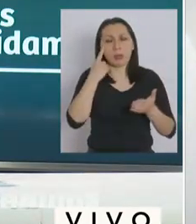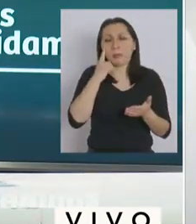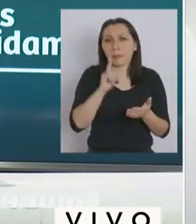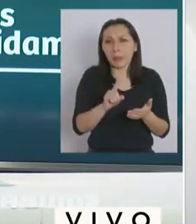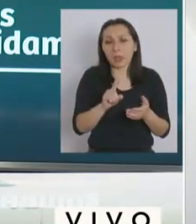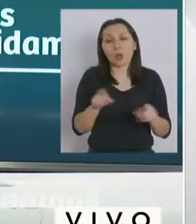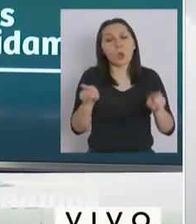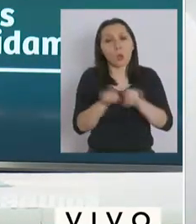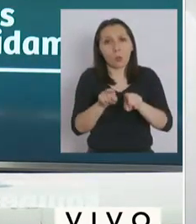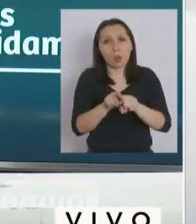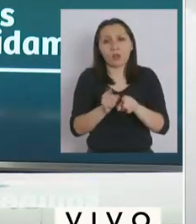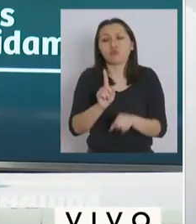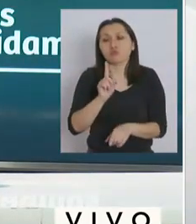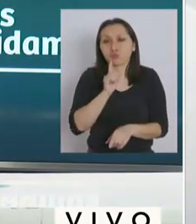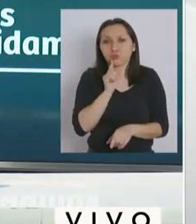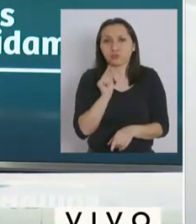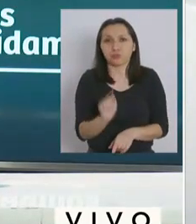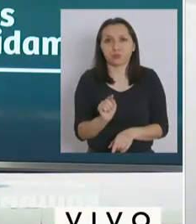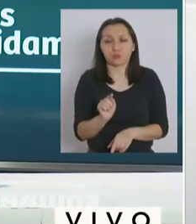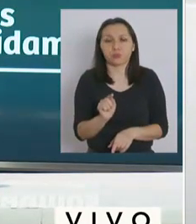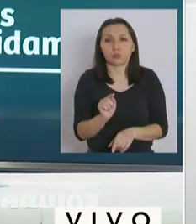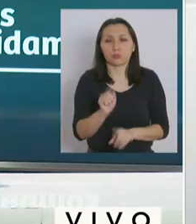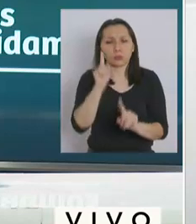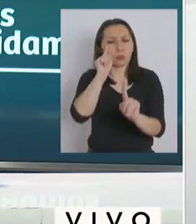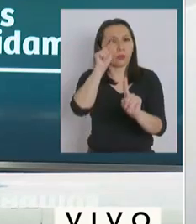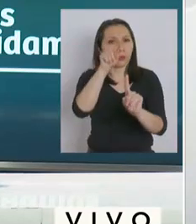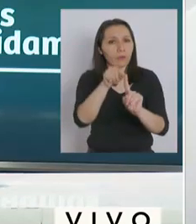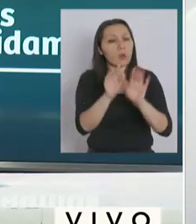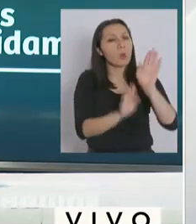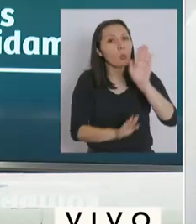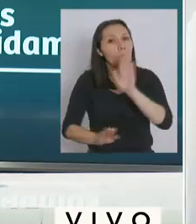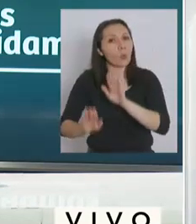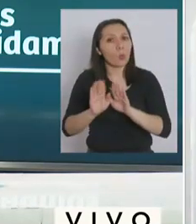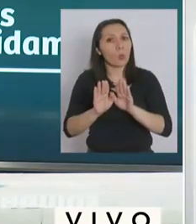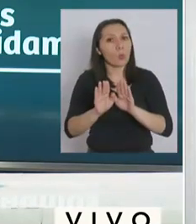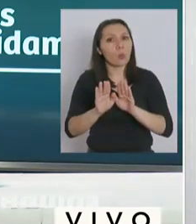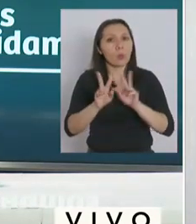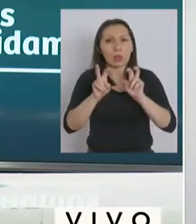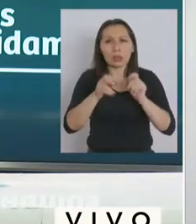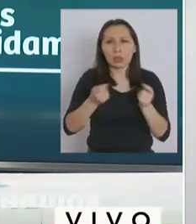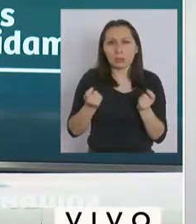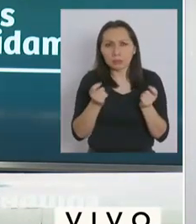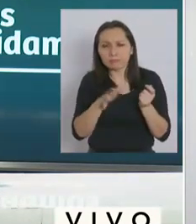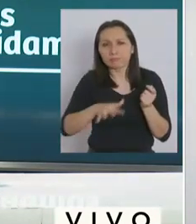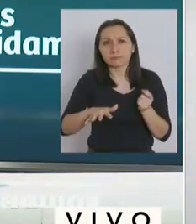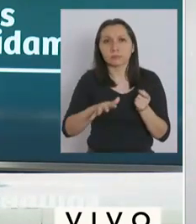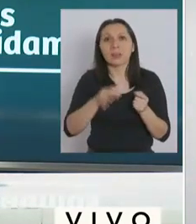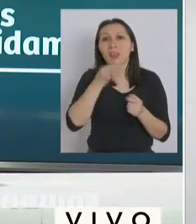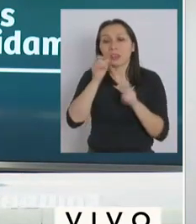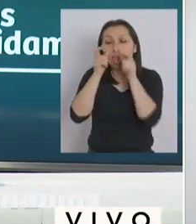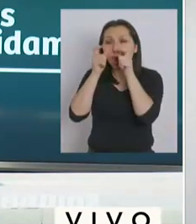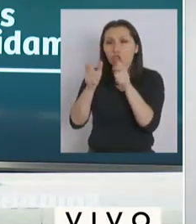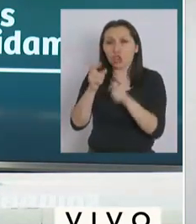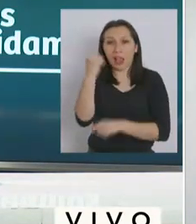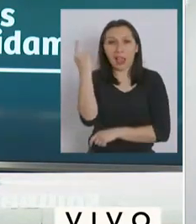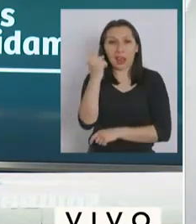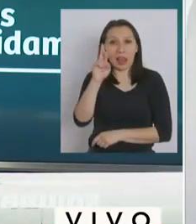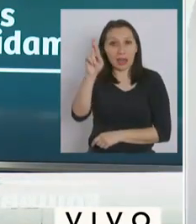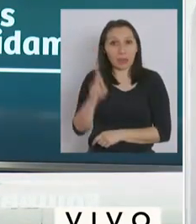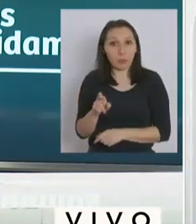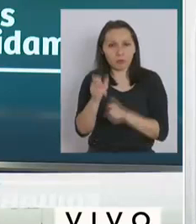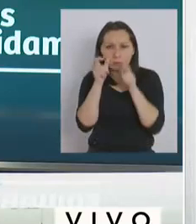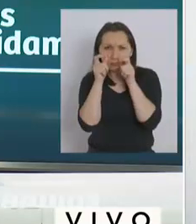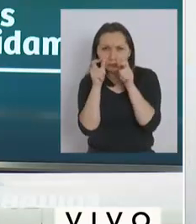vez tiene la misión de cautelar el erario público. En ese sentido, la Contraloría General de la República